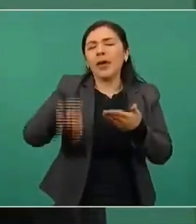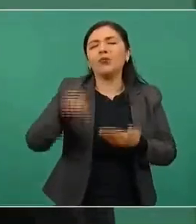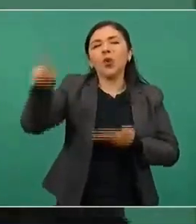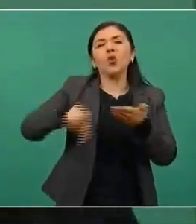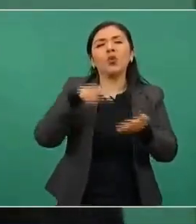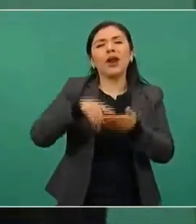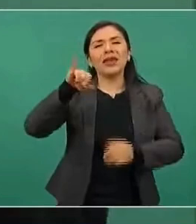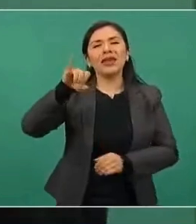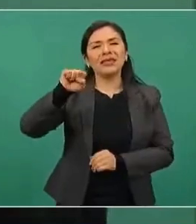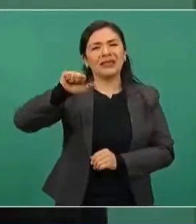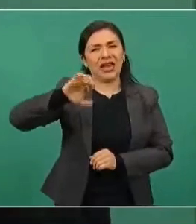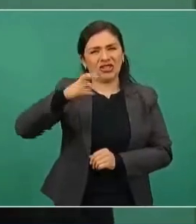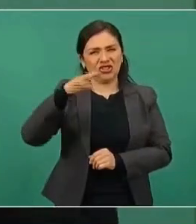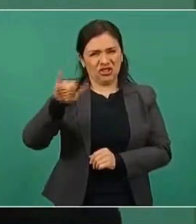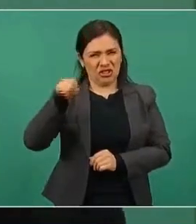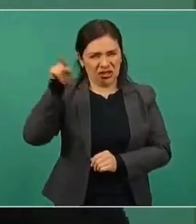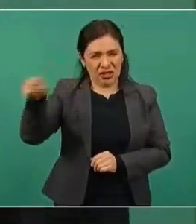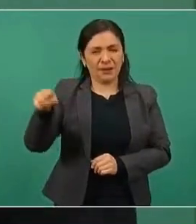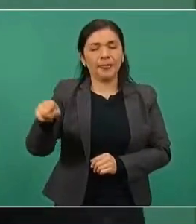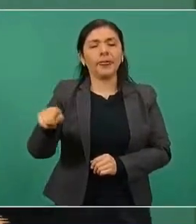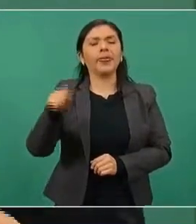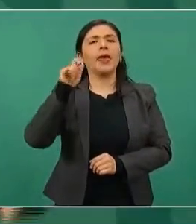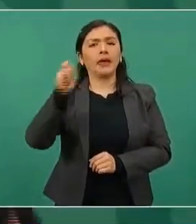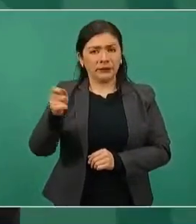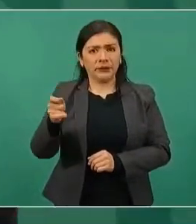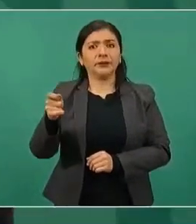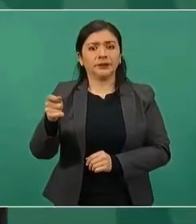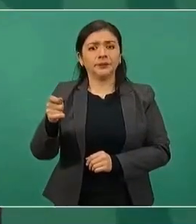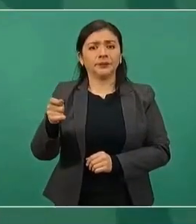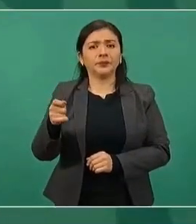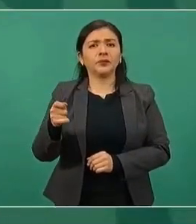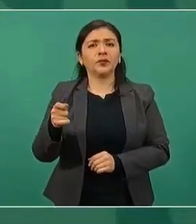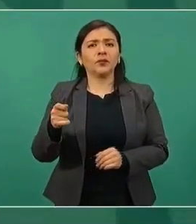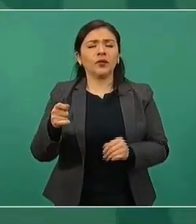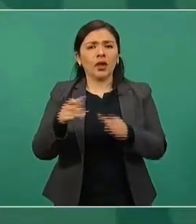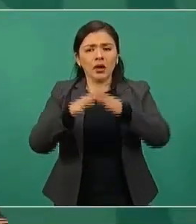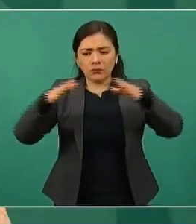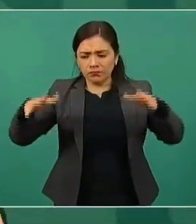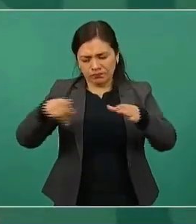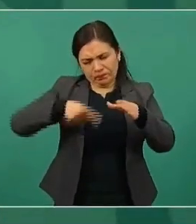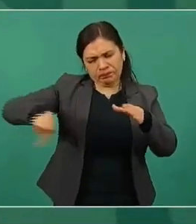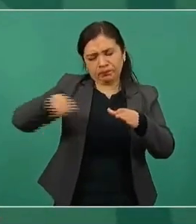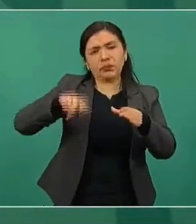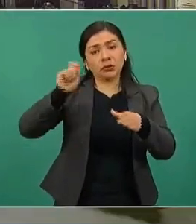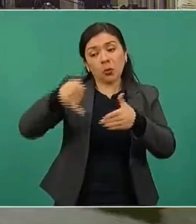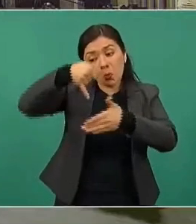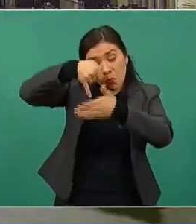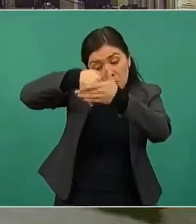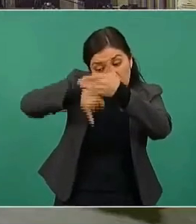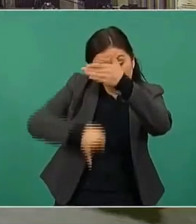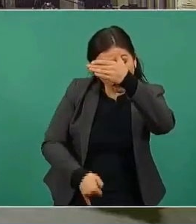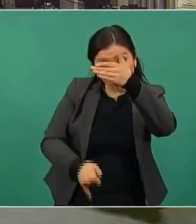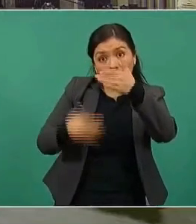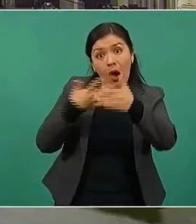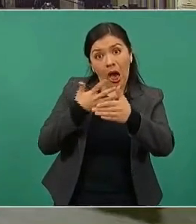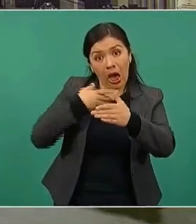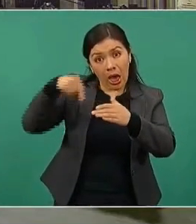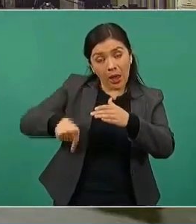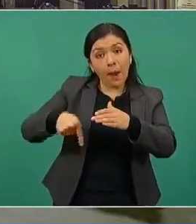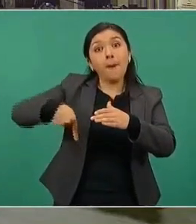Izachi. Izachi es un yacimiento es un yacimiento profundo, pero arriba de Izachi